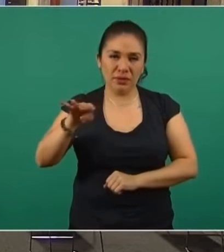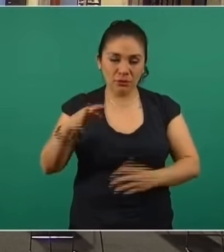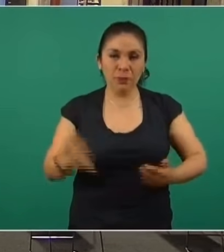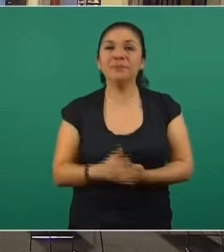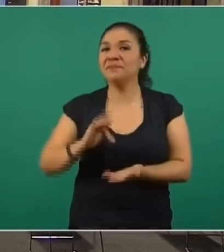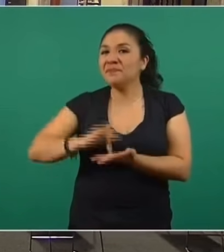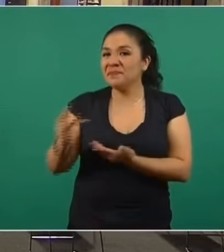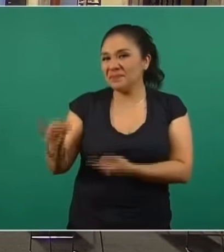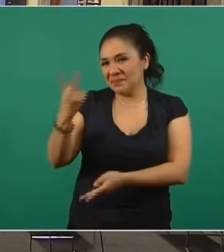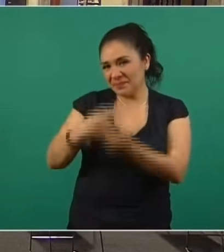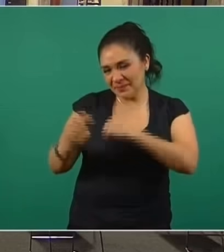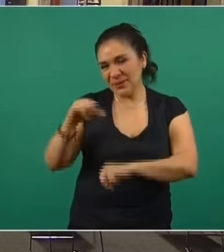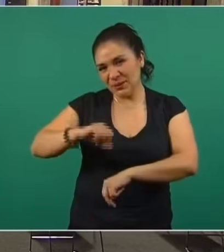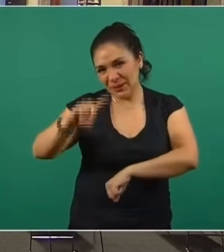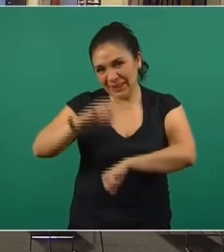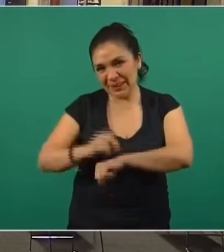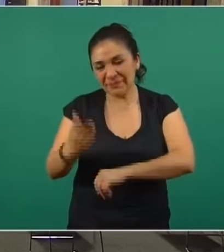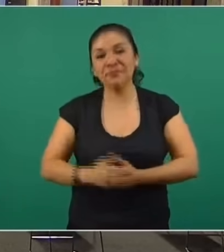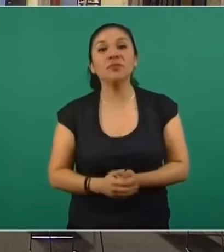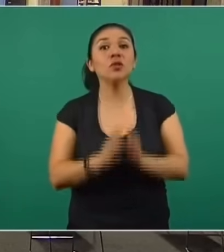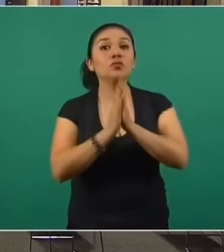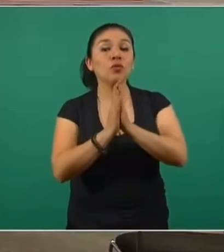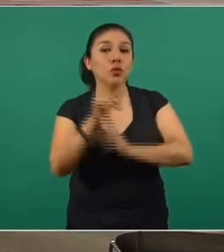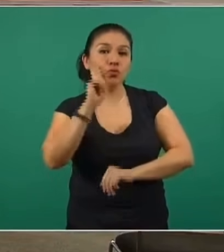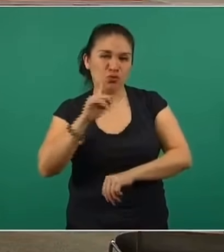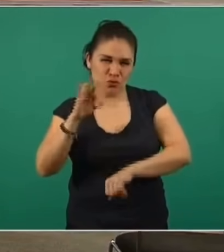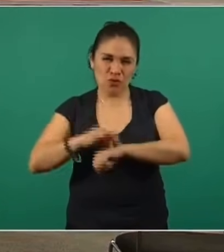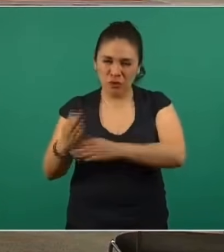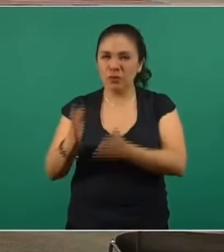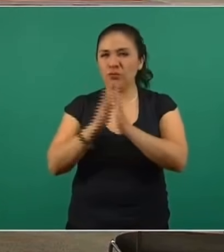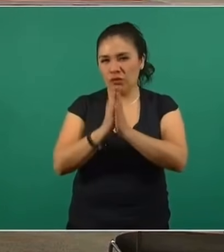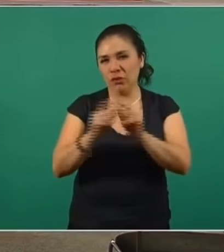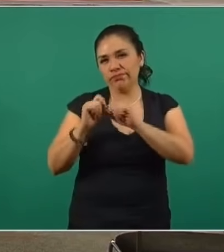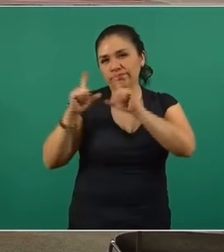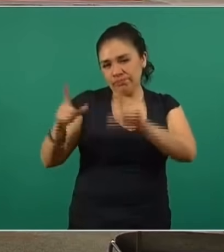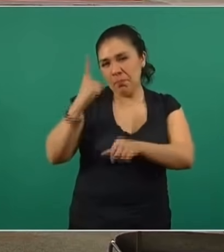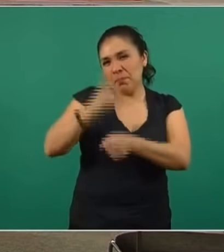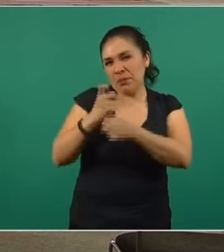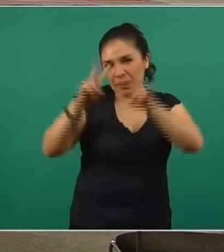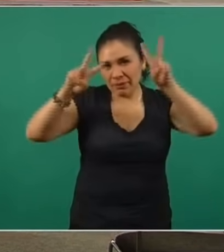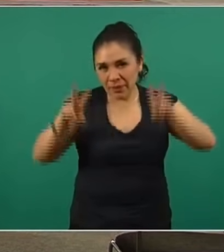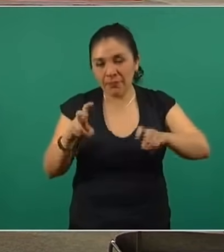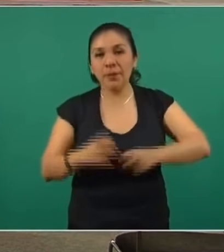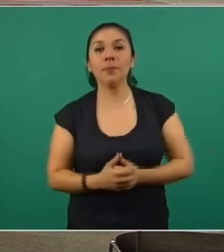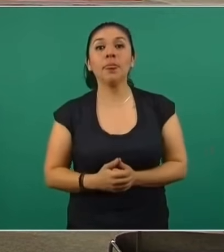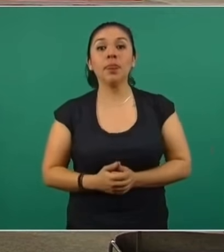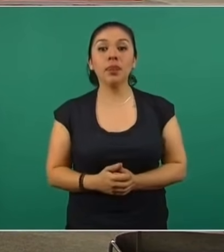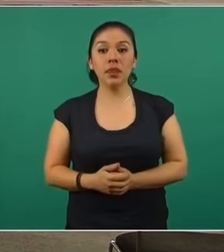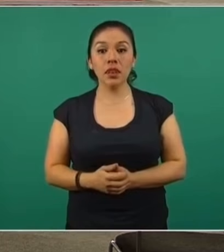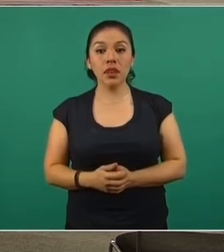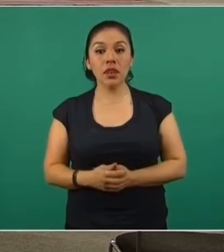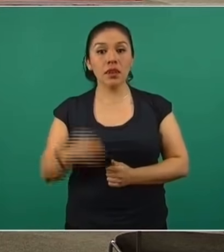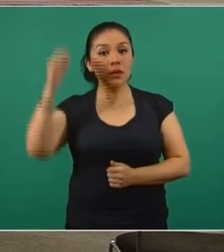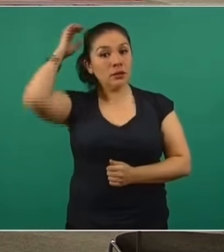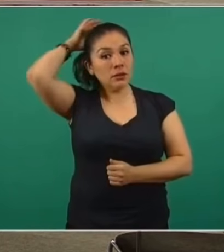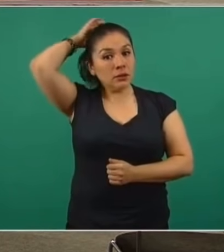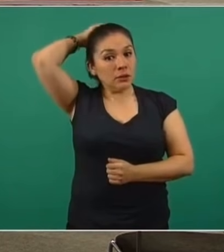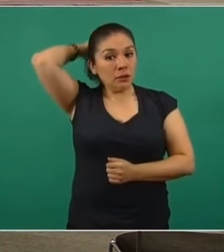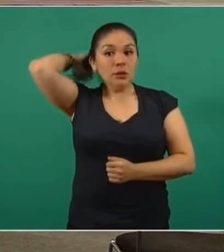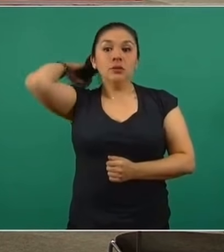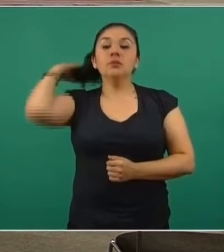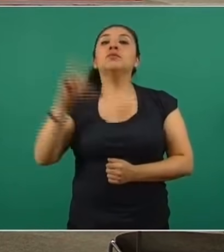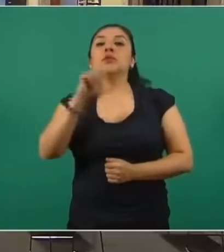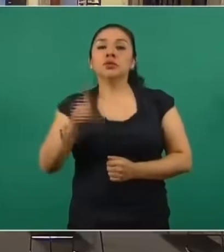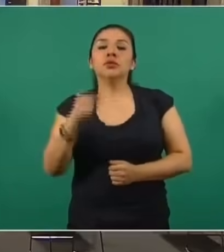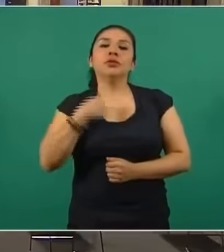Muchas gracias, Letze, por acompañarnos. Le pido a la doctora Letze si presenta la primera sección y después presentaré la